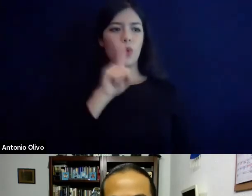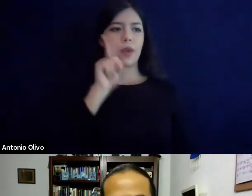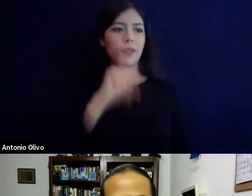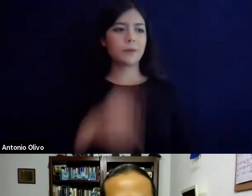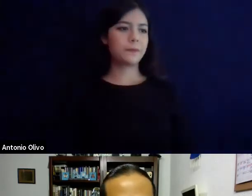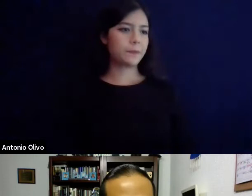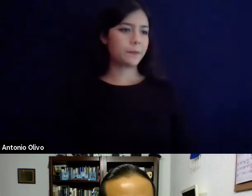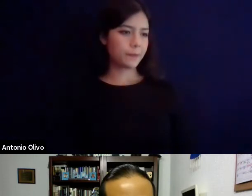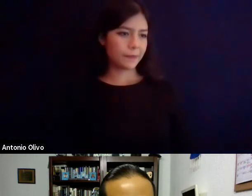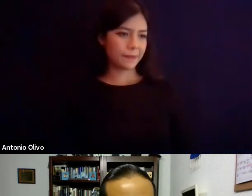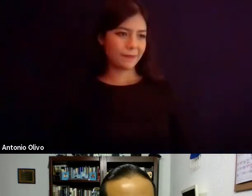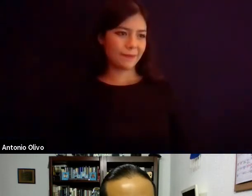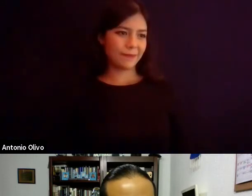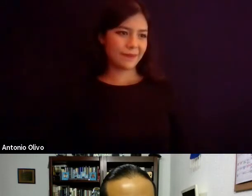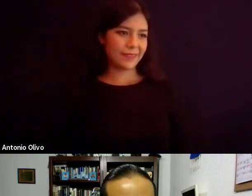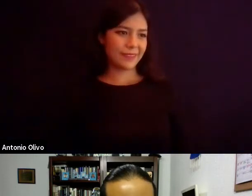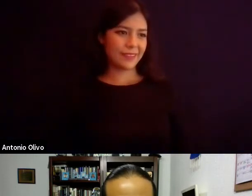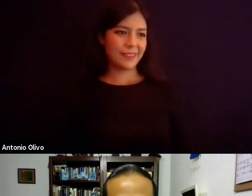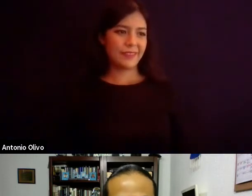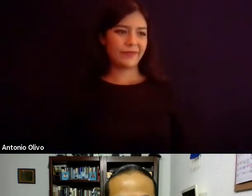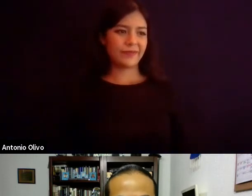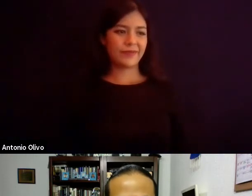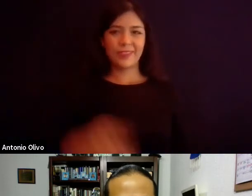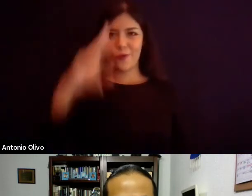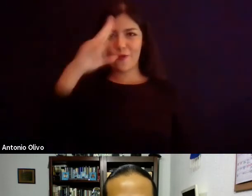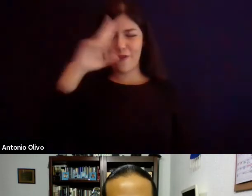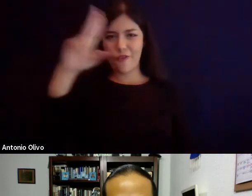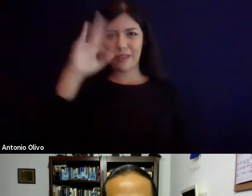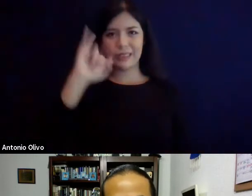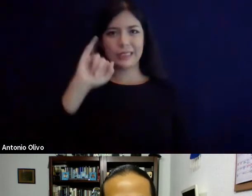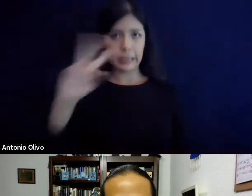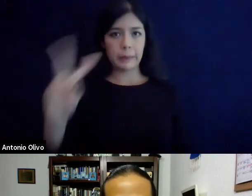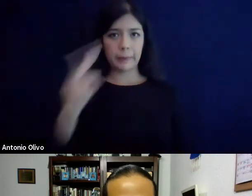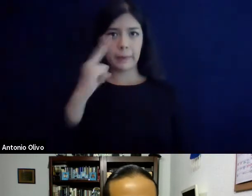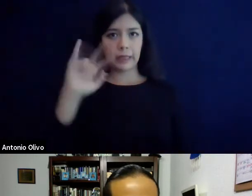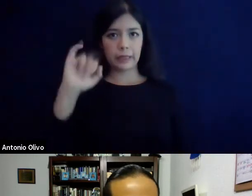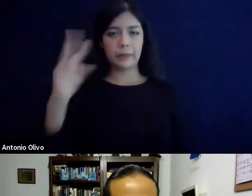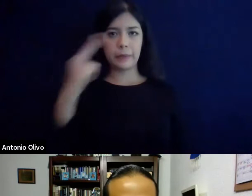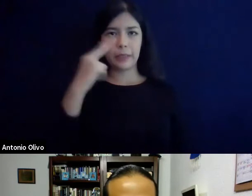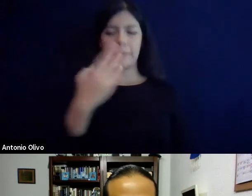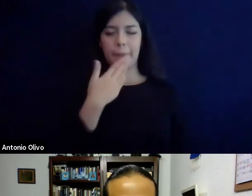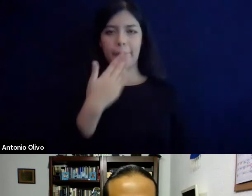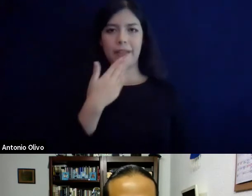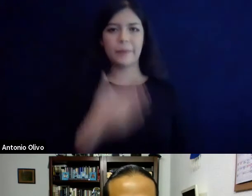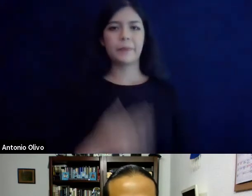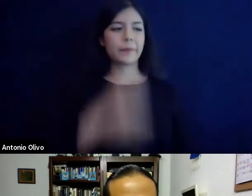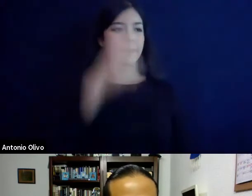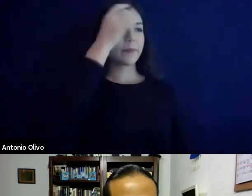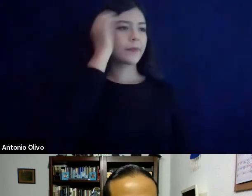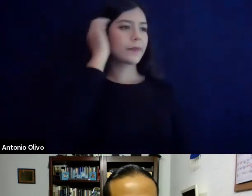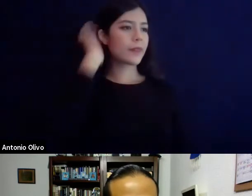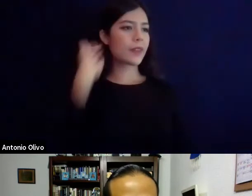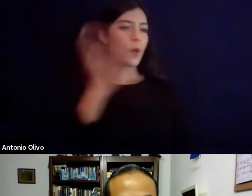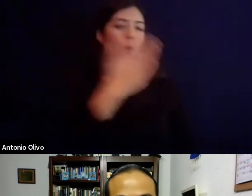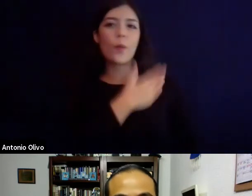Adelante, Eneida, por favor. Y hola, hola, ¿ya me ven? Sí, ya te vemos y te escuchamos. Hola, buenos